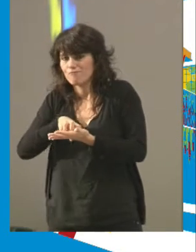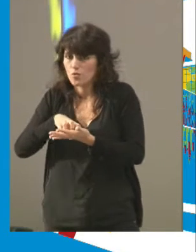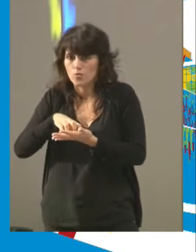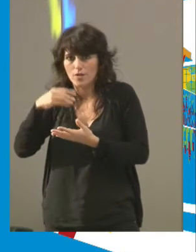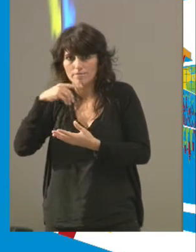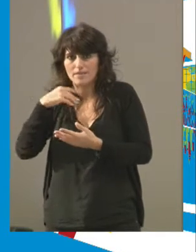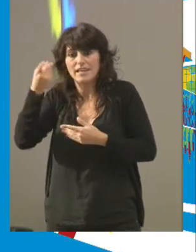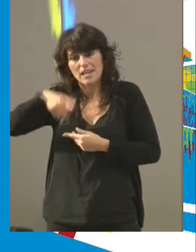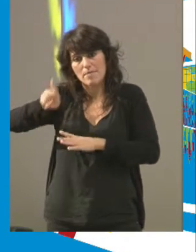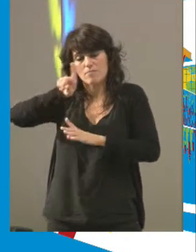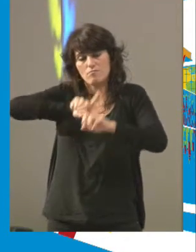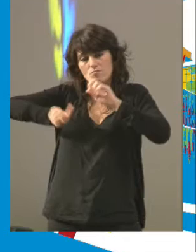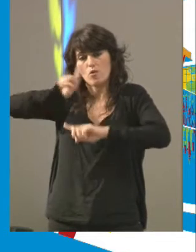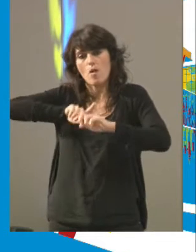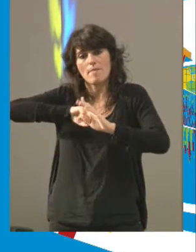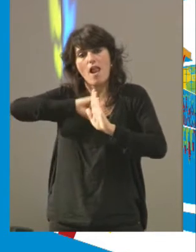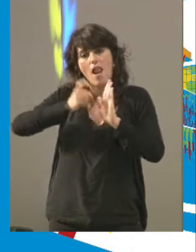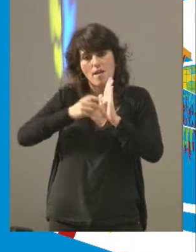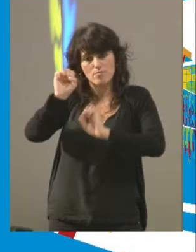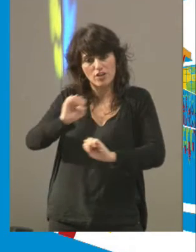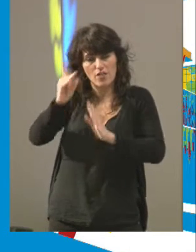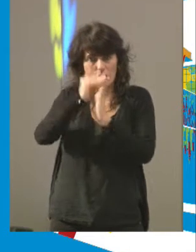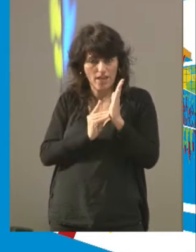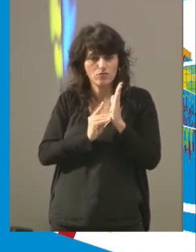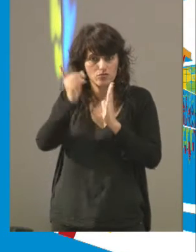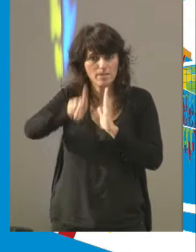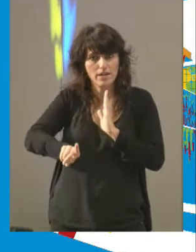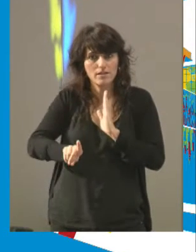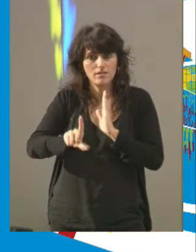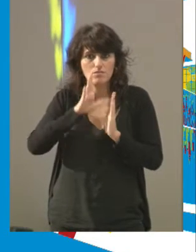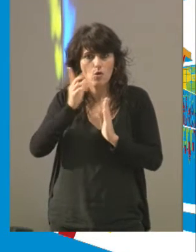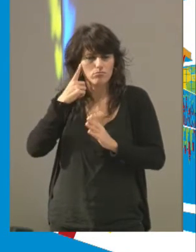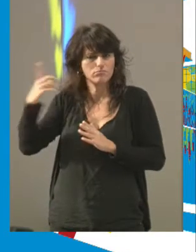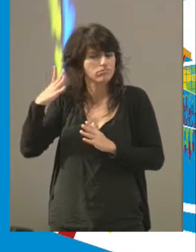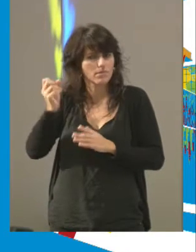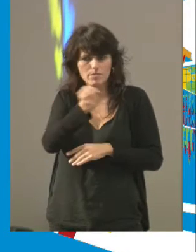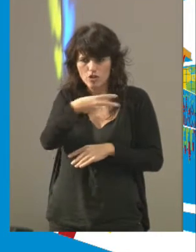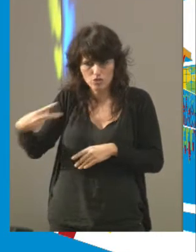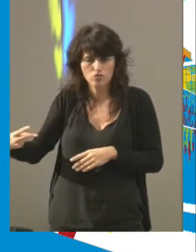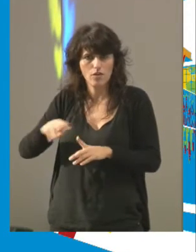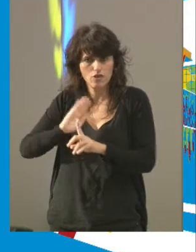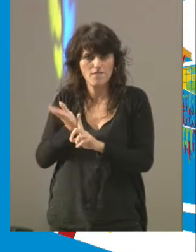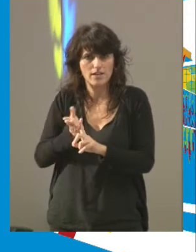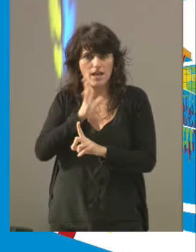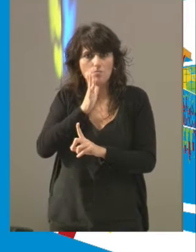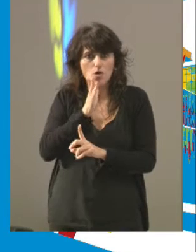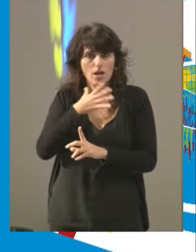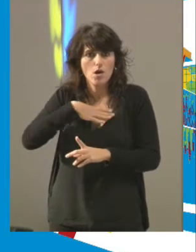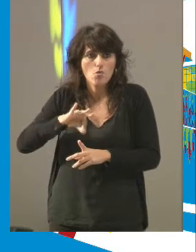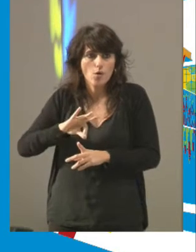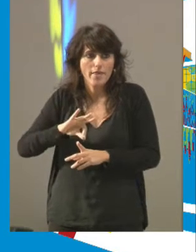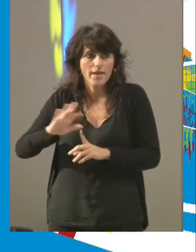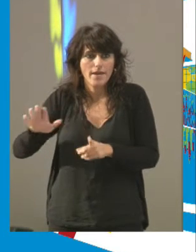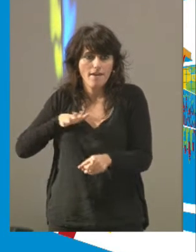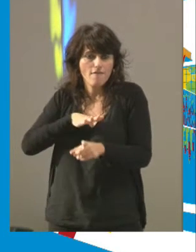de la ley de protección de datos. Evidentemente es una cuestión que abordaremos más adelante, que tiene mucha importancia en las repercusiones de los resultados y que de alguna manera pues, también podían condicionar